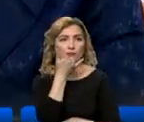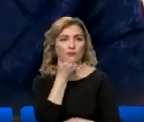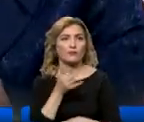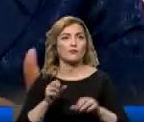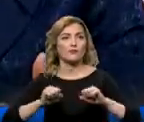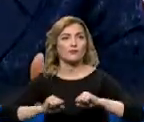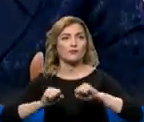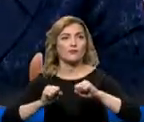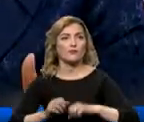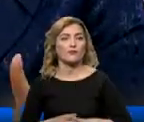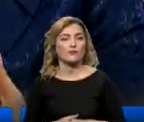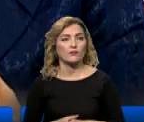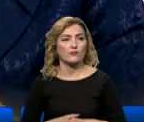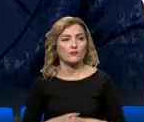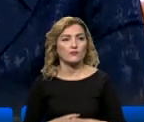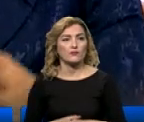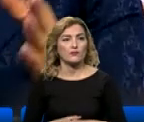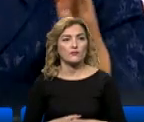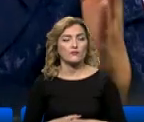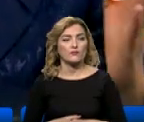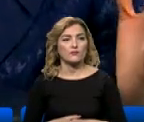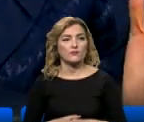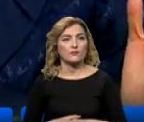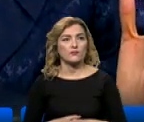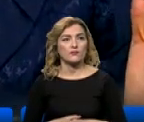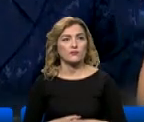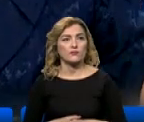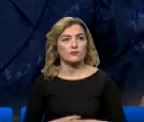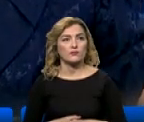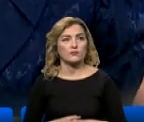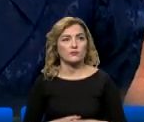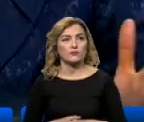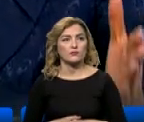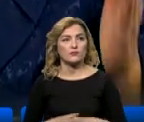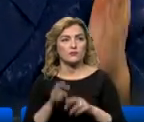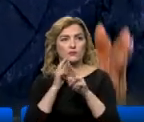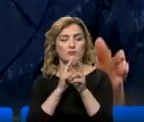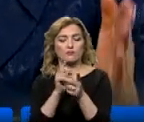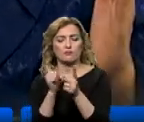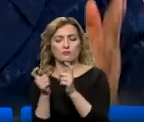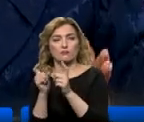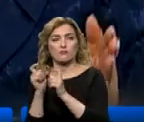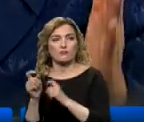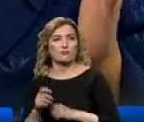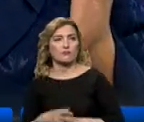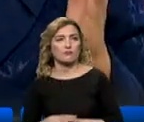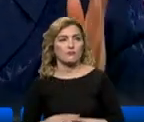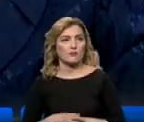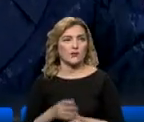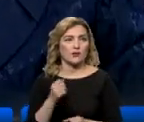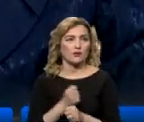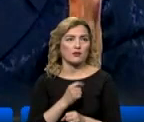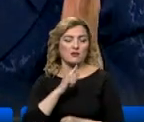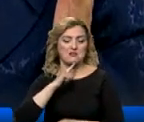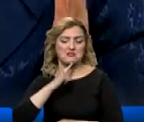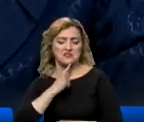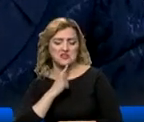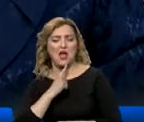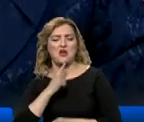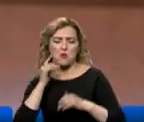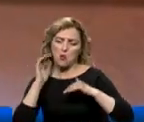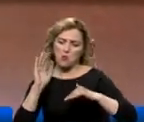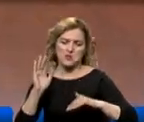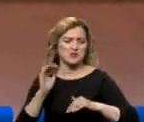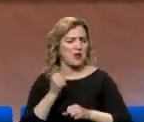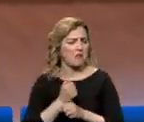haber, los resultados no es que variarán diametralmente porque hemos hecho un trabajo serio, un trabajo